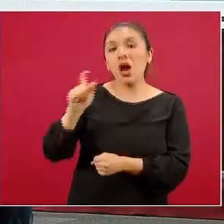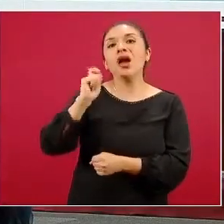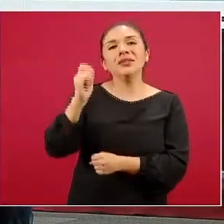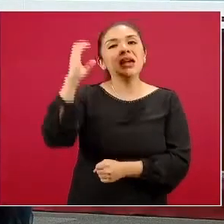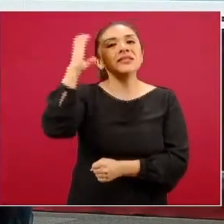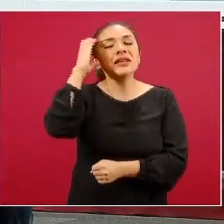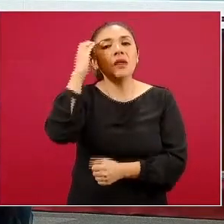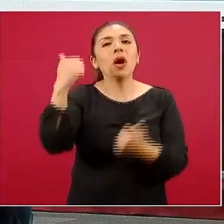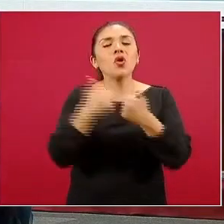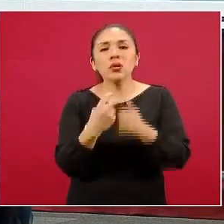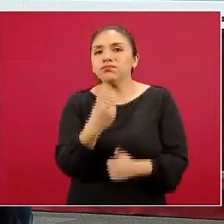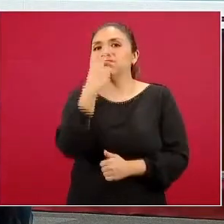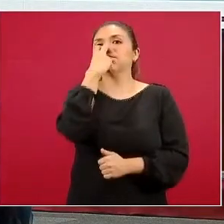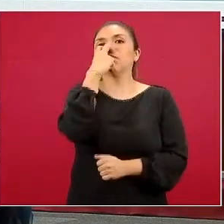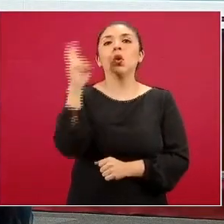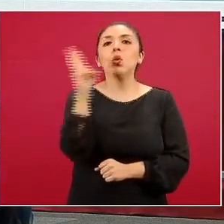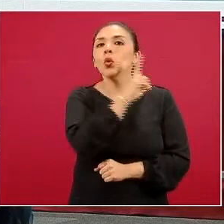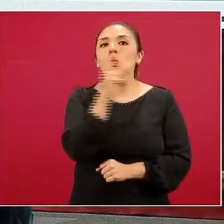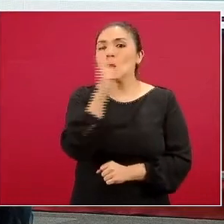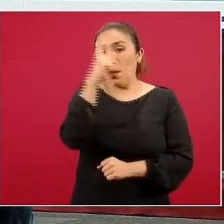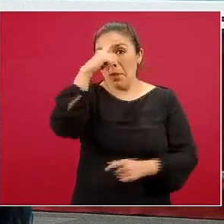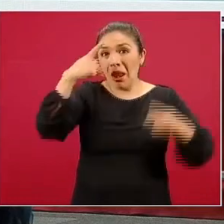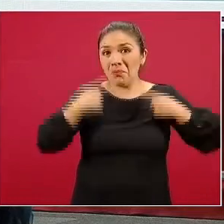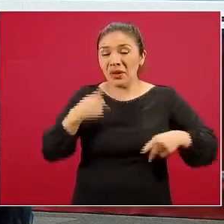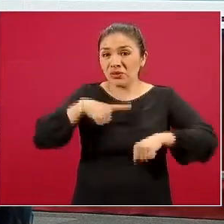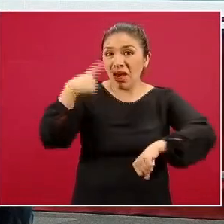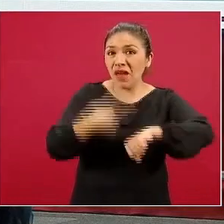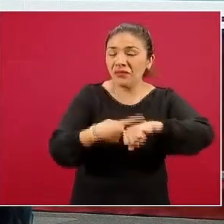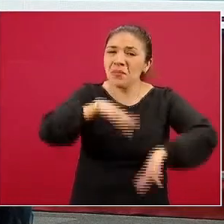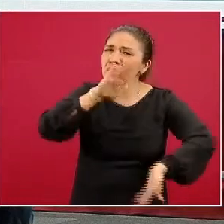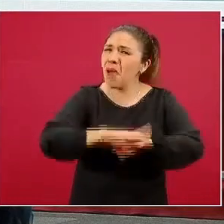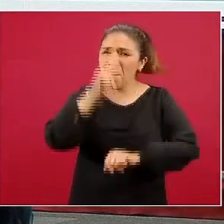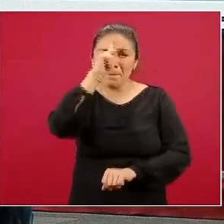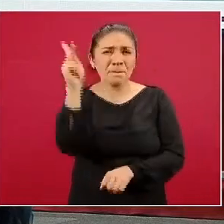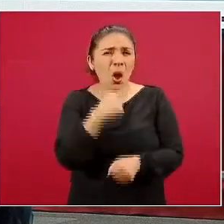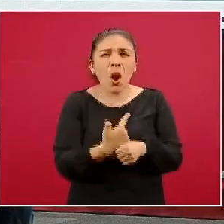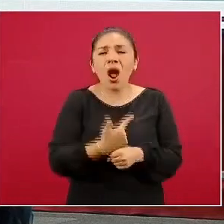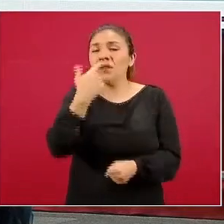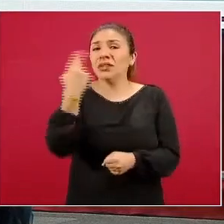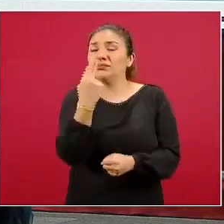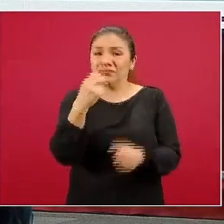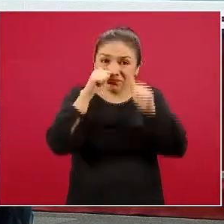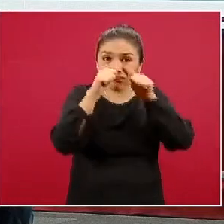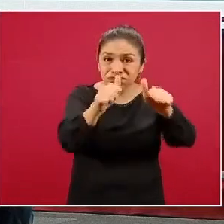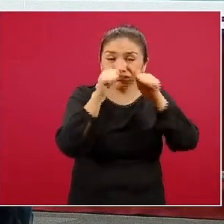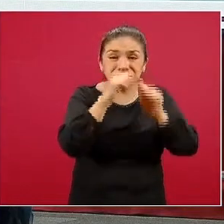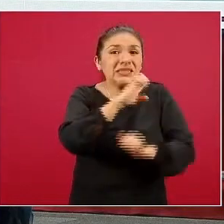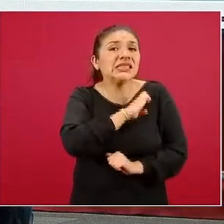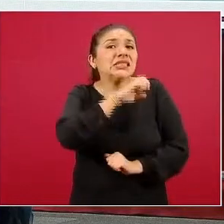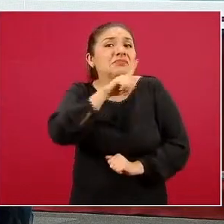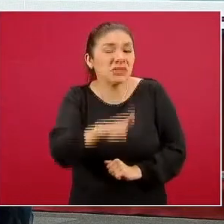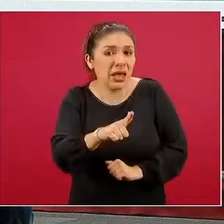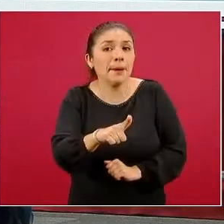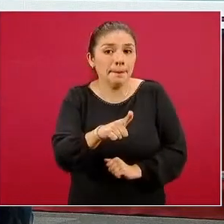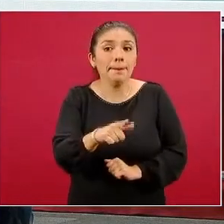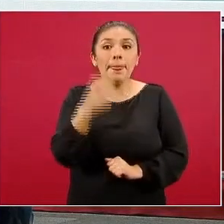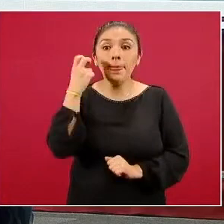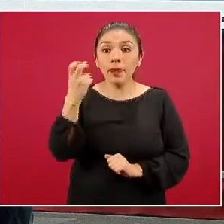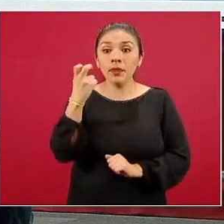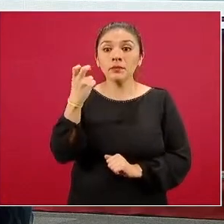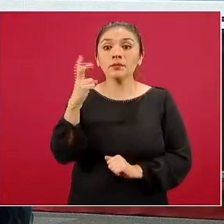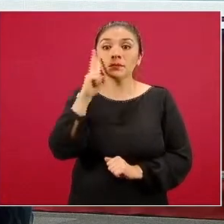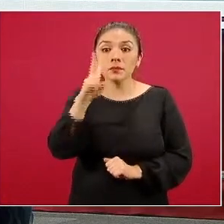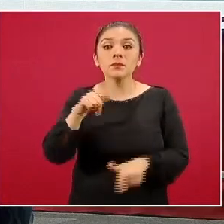las camas con ventilador, que son para los pacientes críticos que requieren de esta atención especializada, y